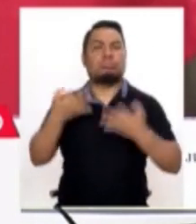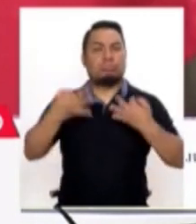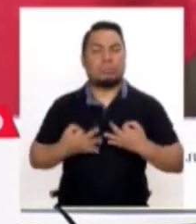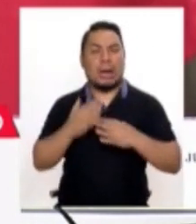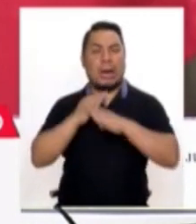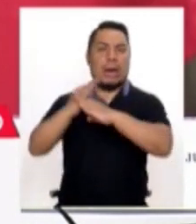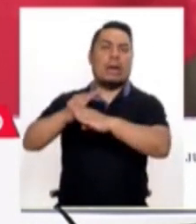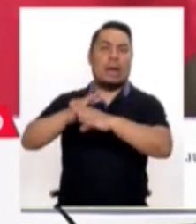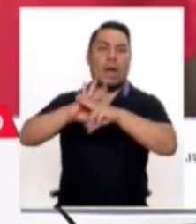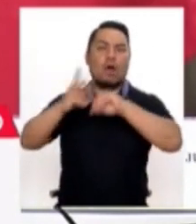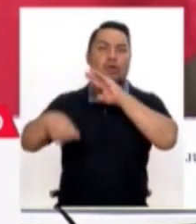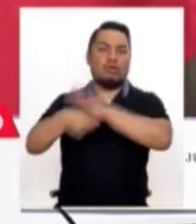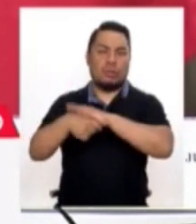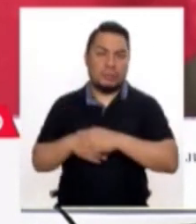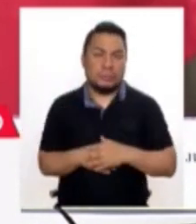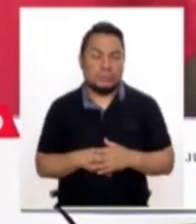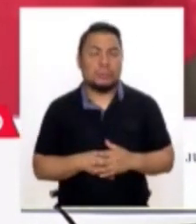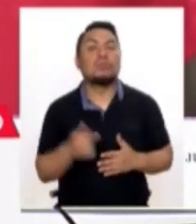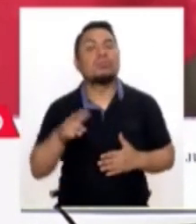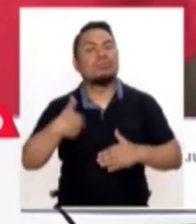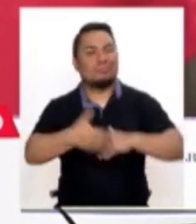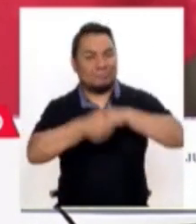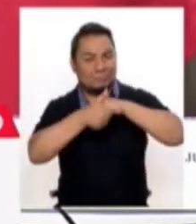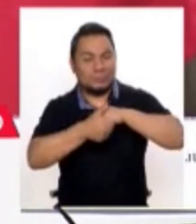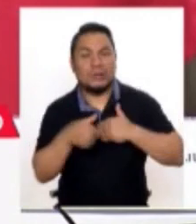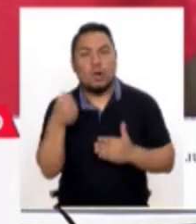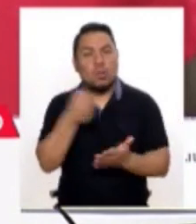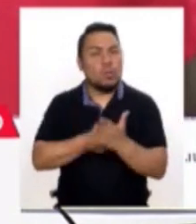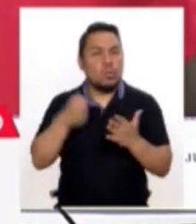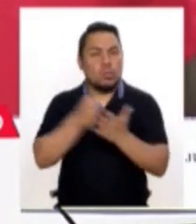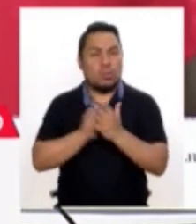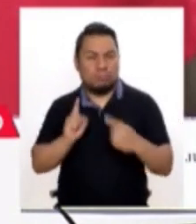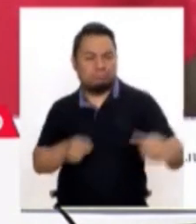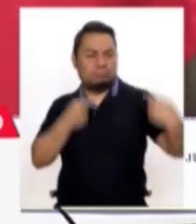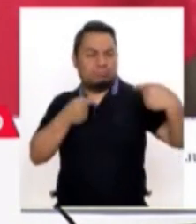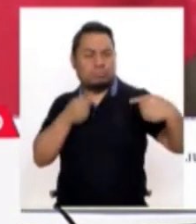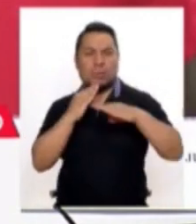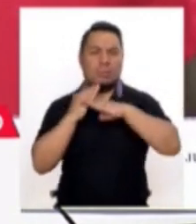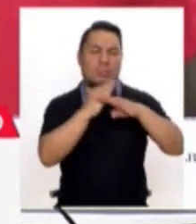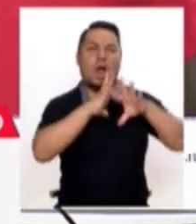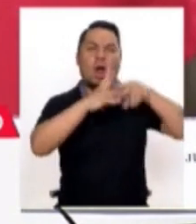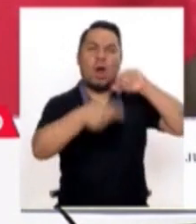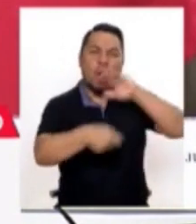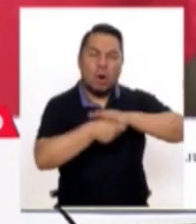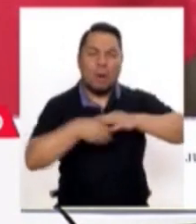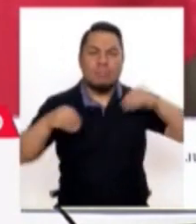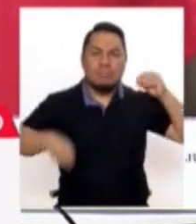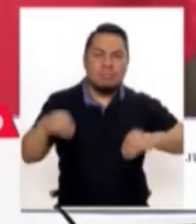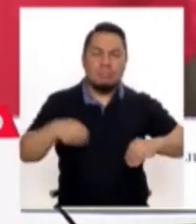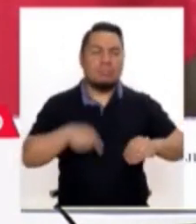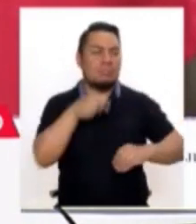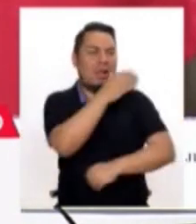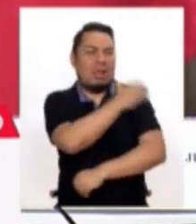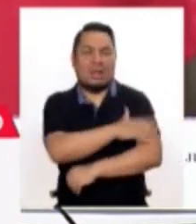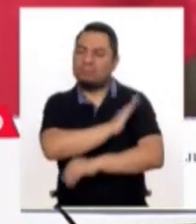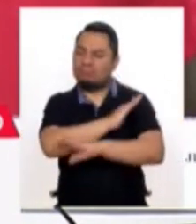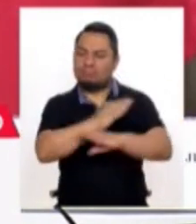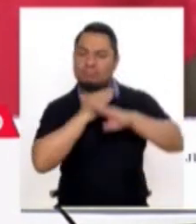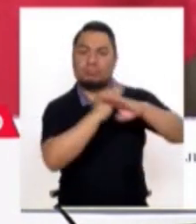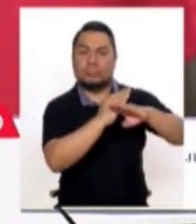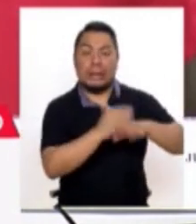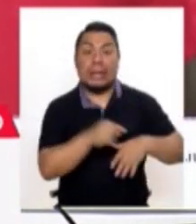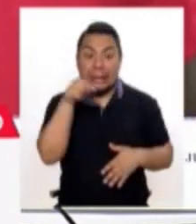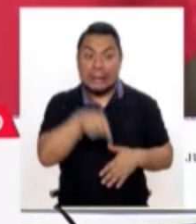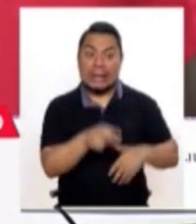Anticorrupción. Saludo que la lucha frontal contra la corrupción sea uno de los primeros temas